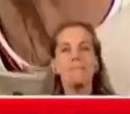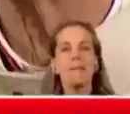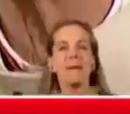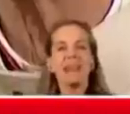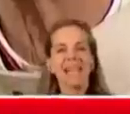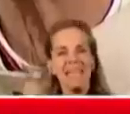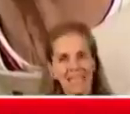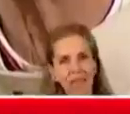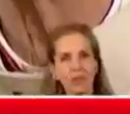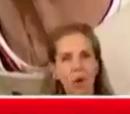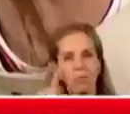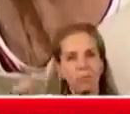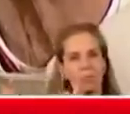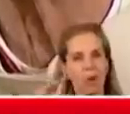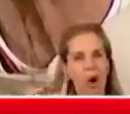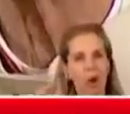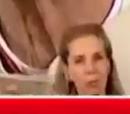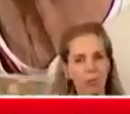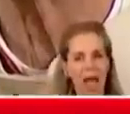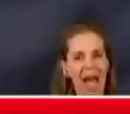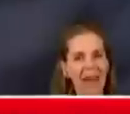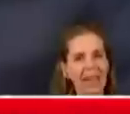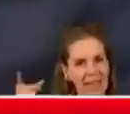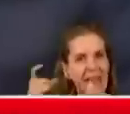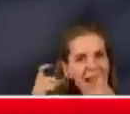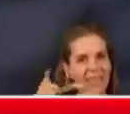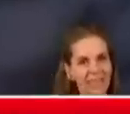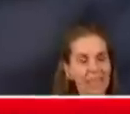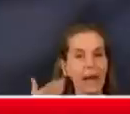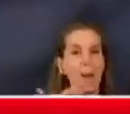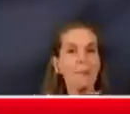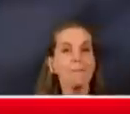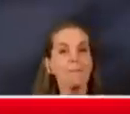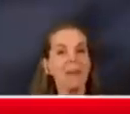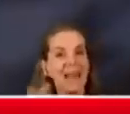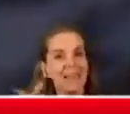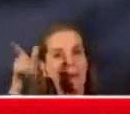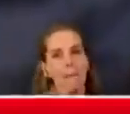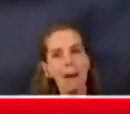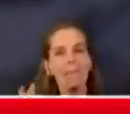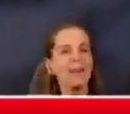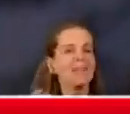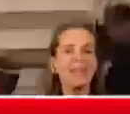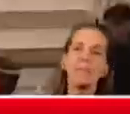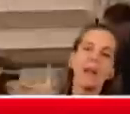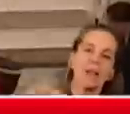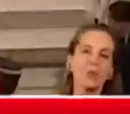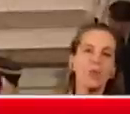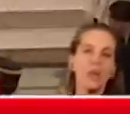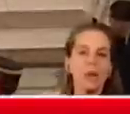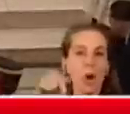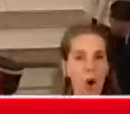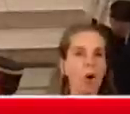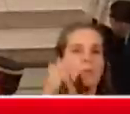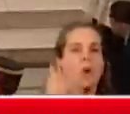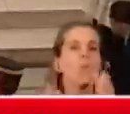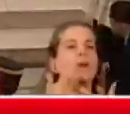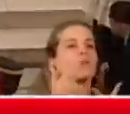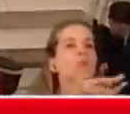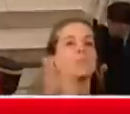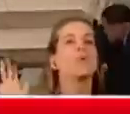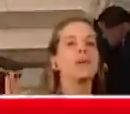necesitaba. Y el querido Papa siempre estuvo ayudándome. Y hoy lo hago público, porque siempre lo hizo en